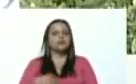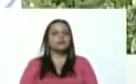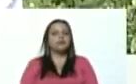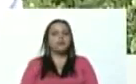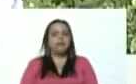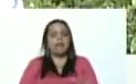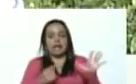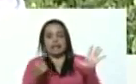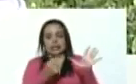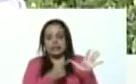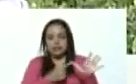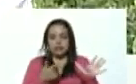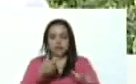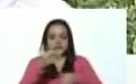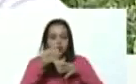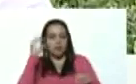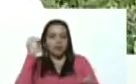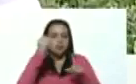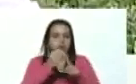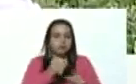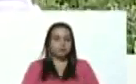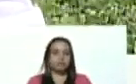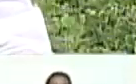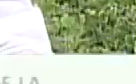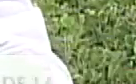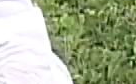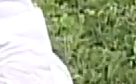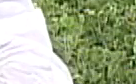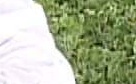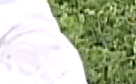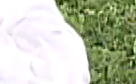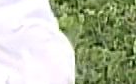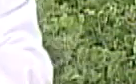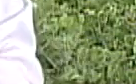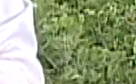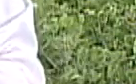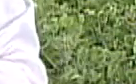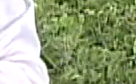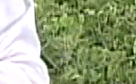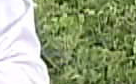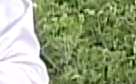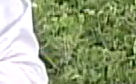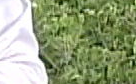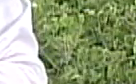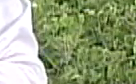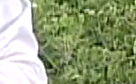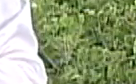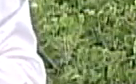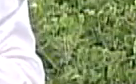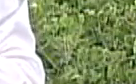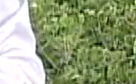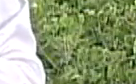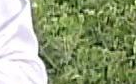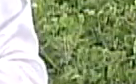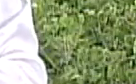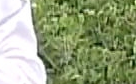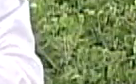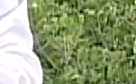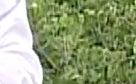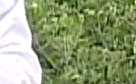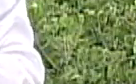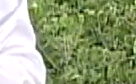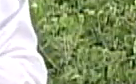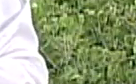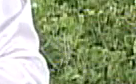Tenemos logística y recursos. Esta tiene que ver, mi comandante en jefe, con el encadenamiento productivo. Darle las